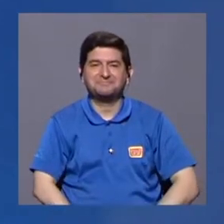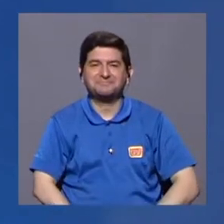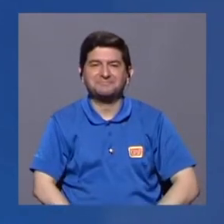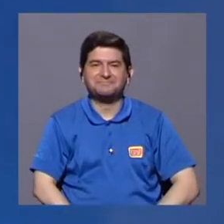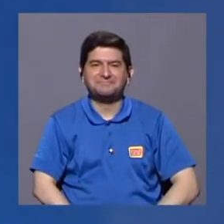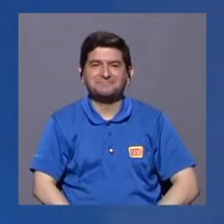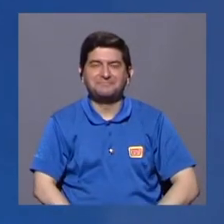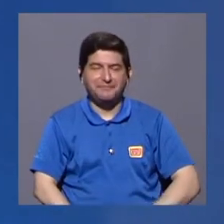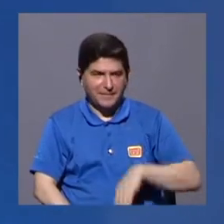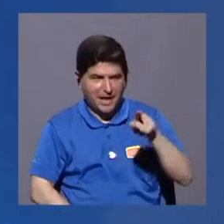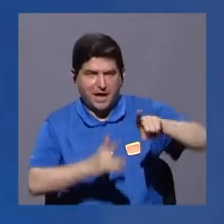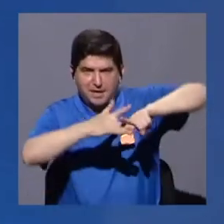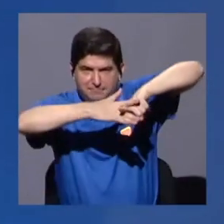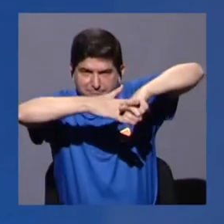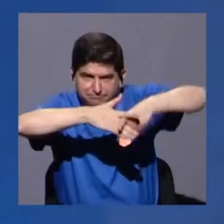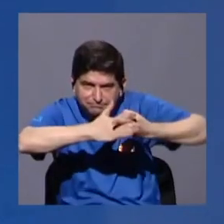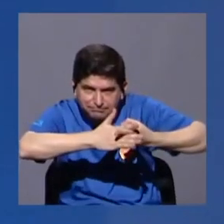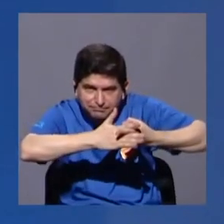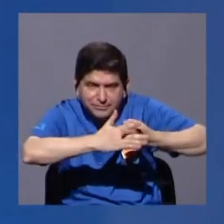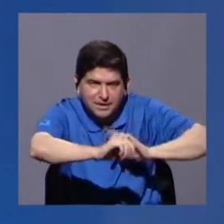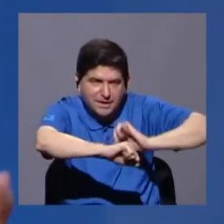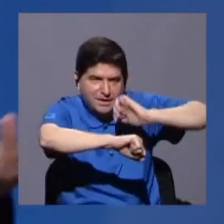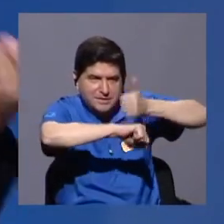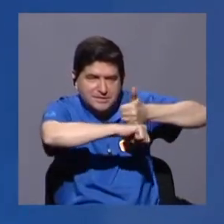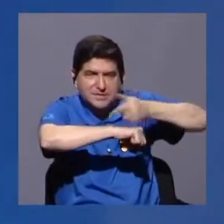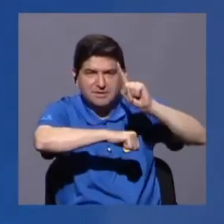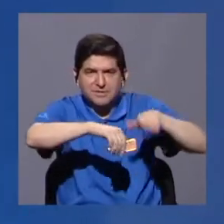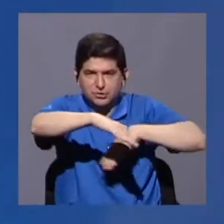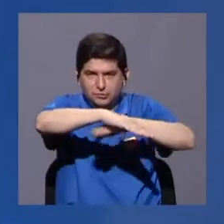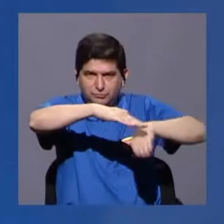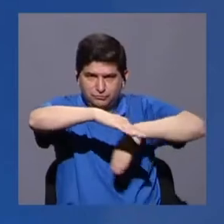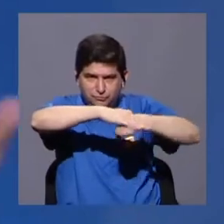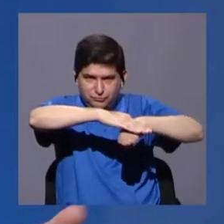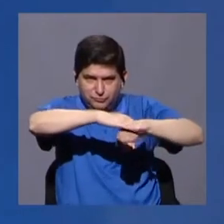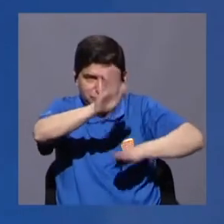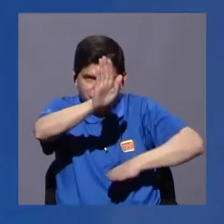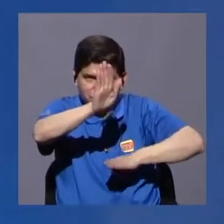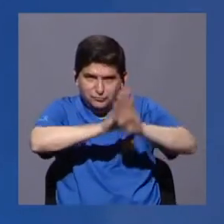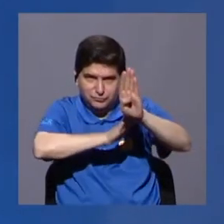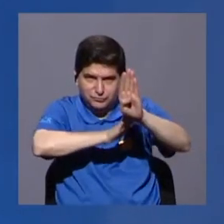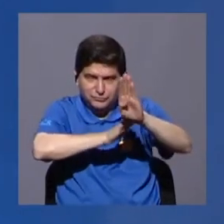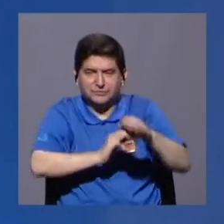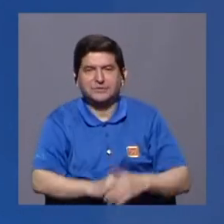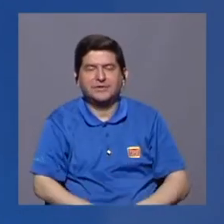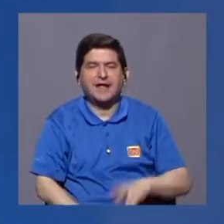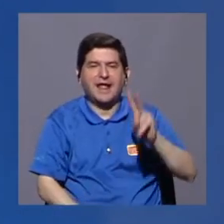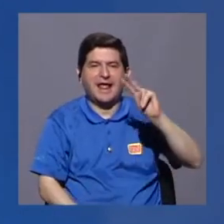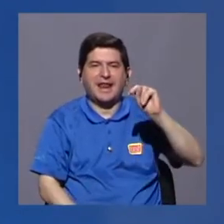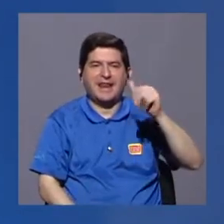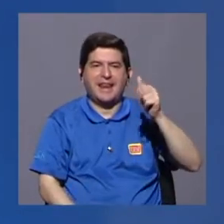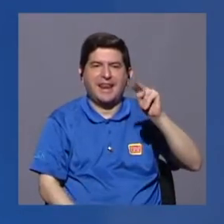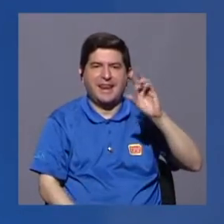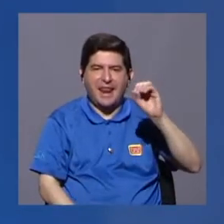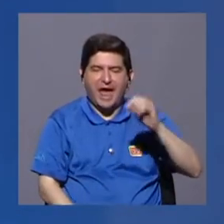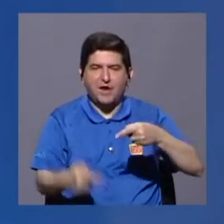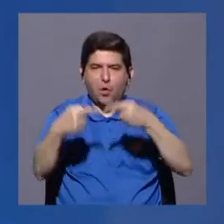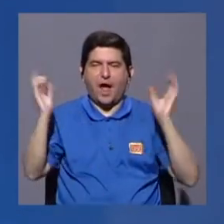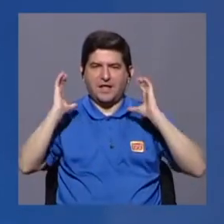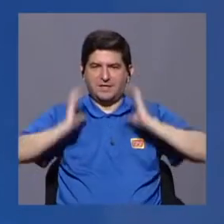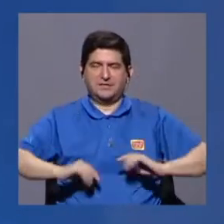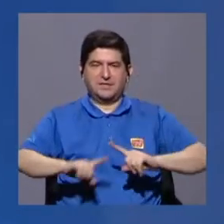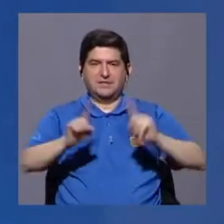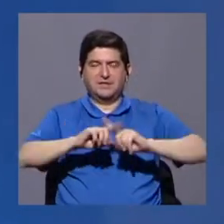y ahí se empezó a instaurar una plataforma para desarrollar nano anticuerpos varios de nosotros